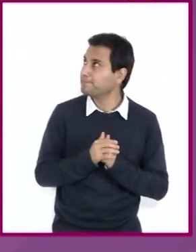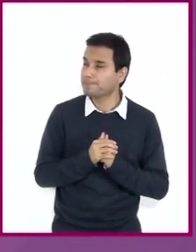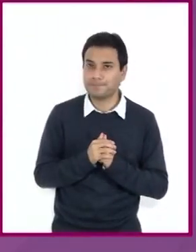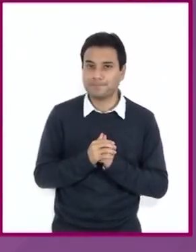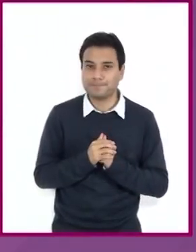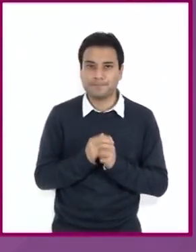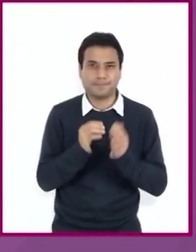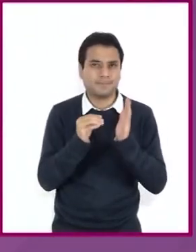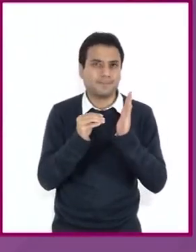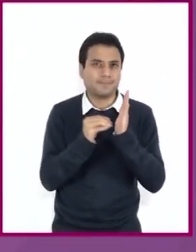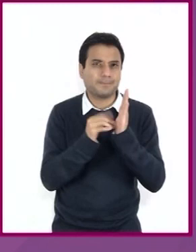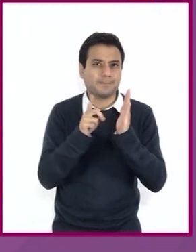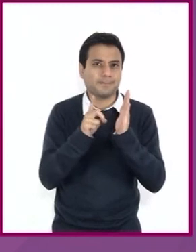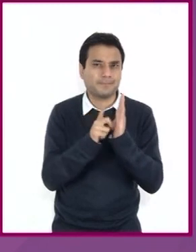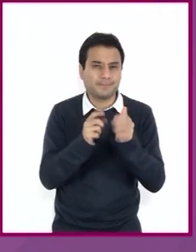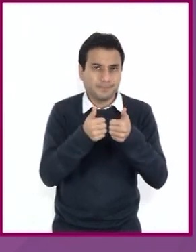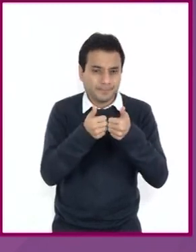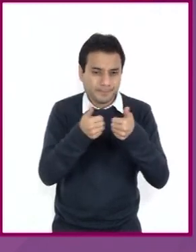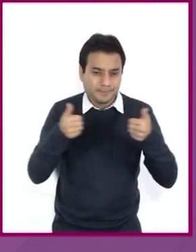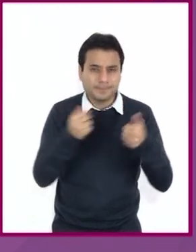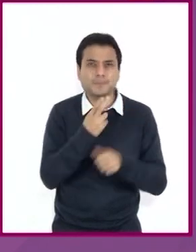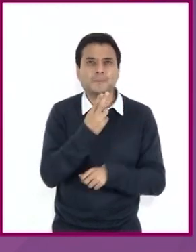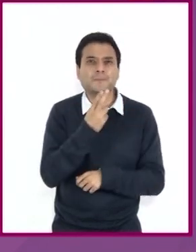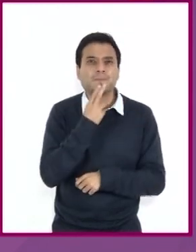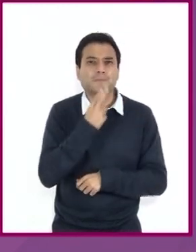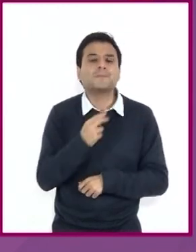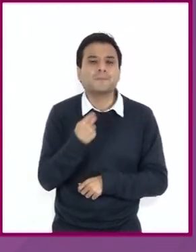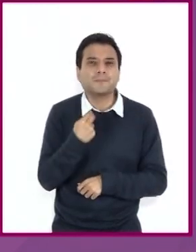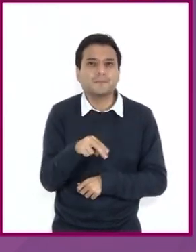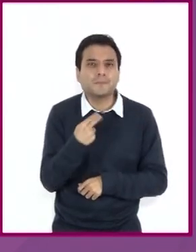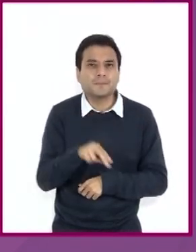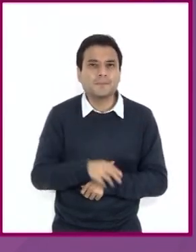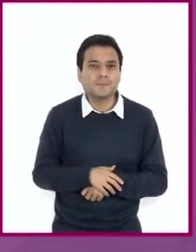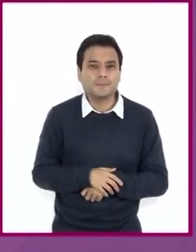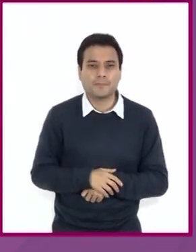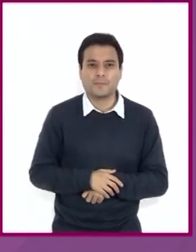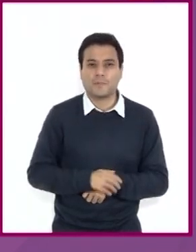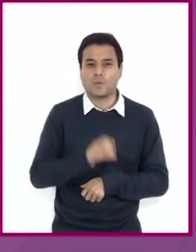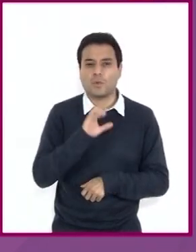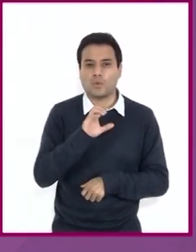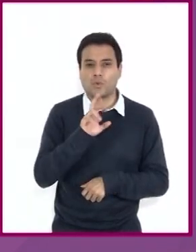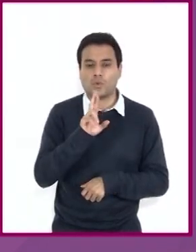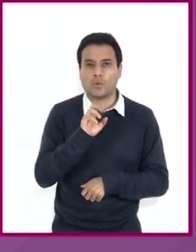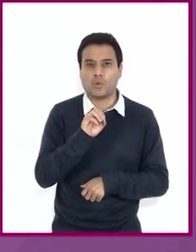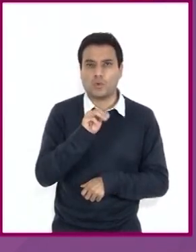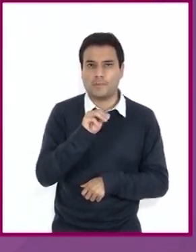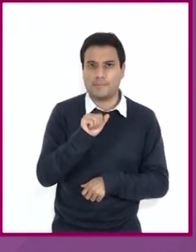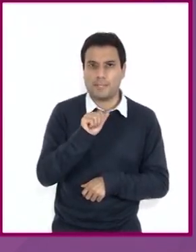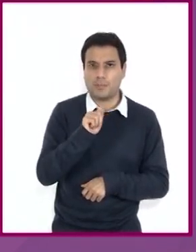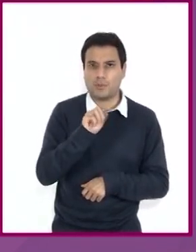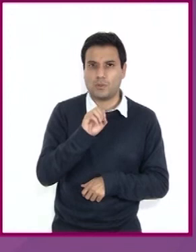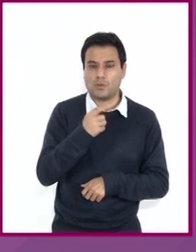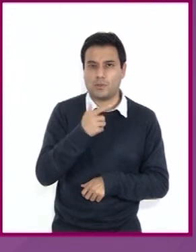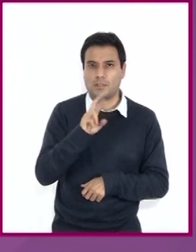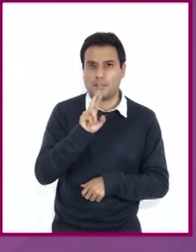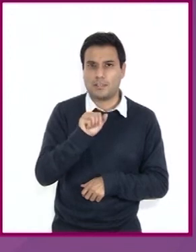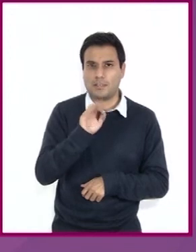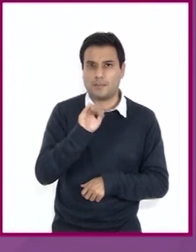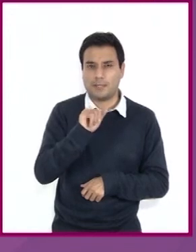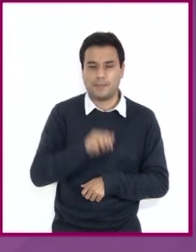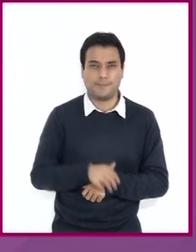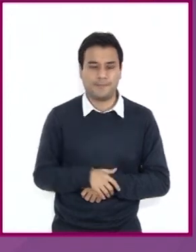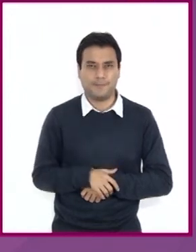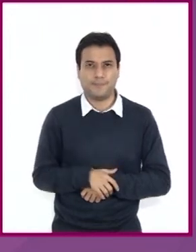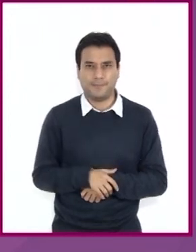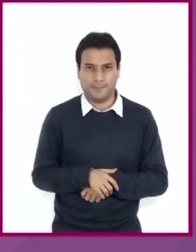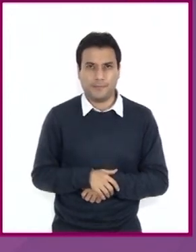método de separación de mezclas que utilizamos se llama cromatografía y las tintas de los marcadores